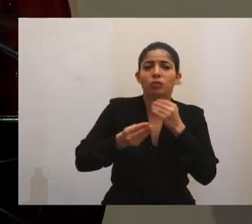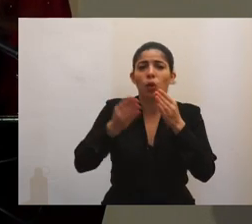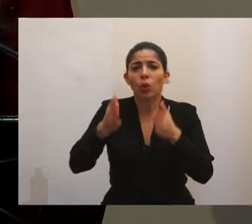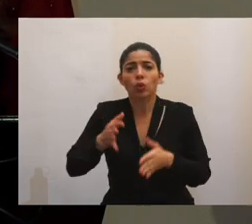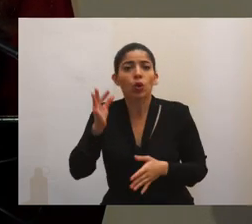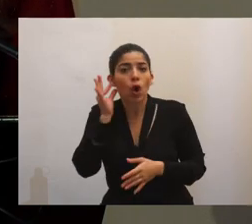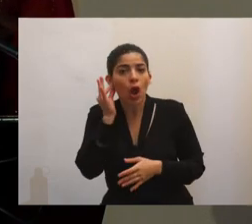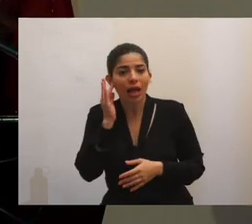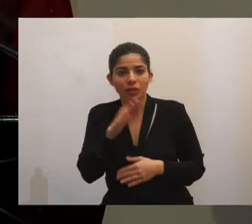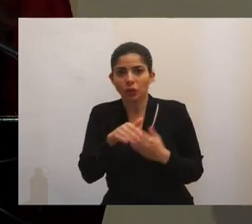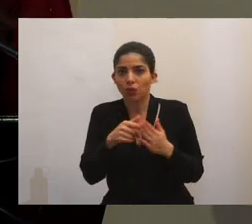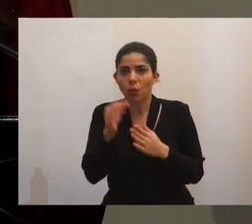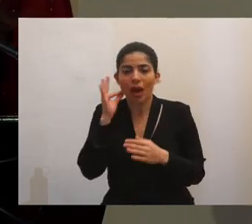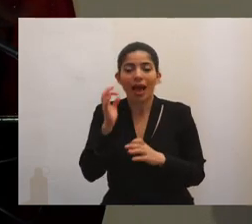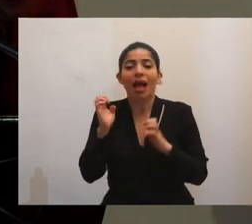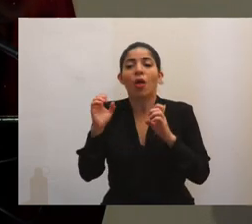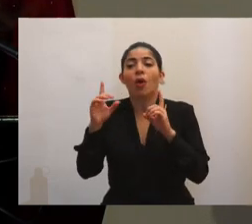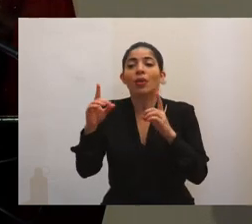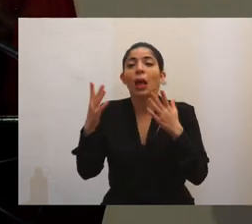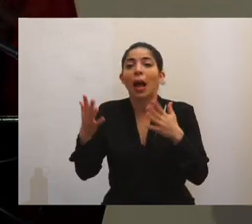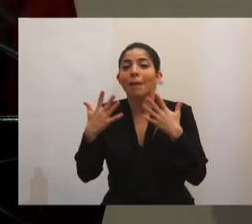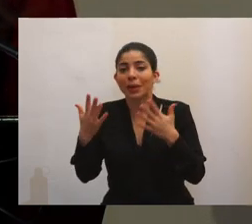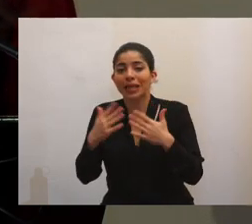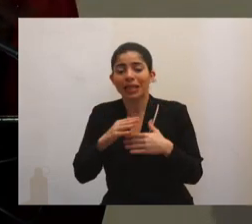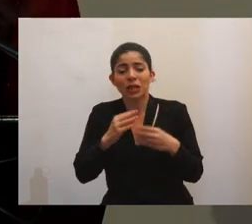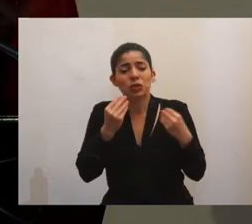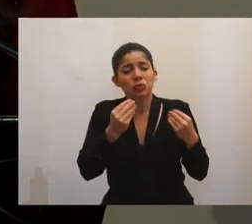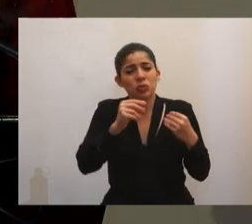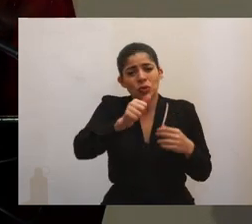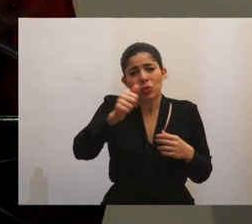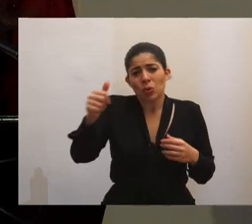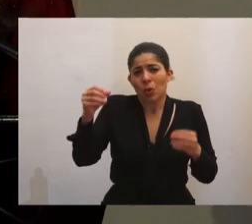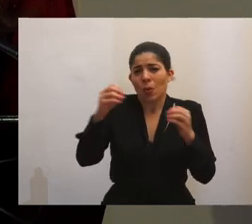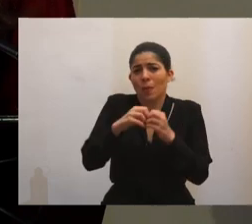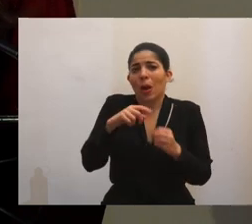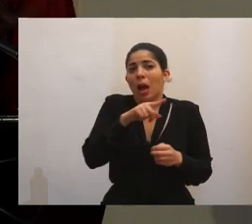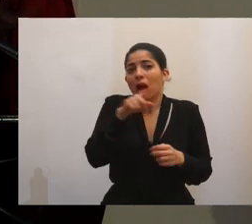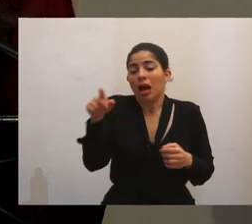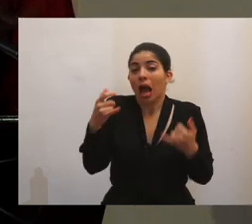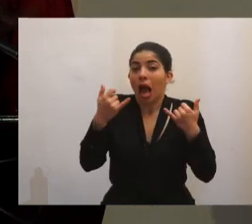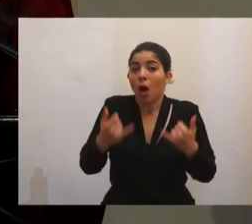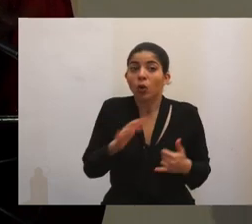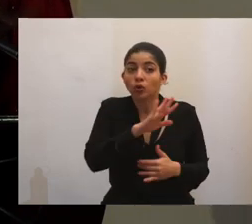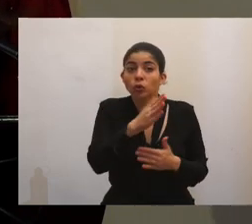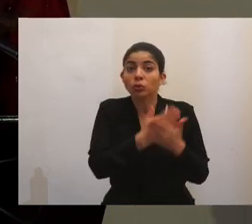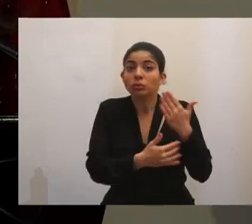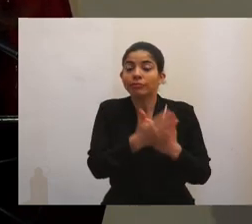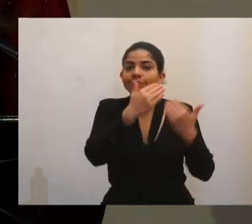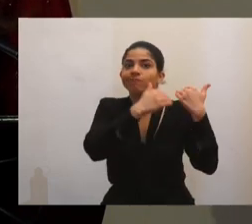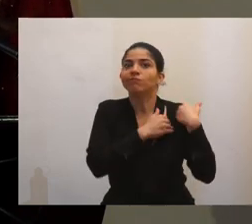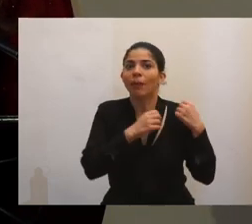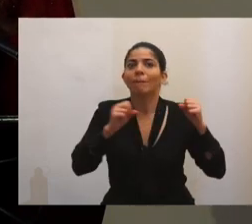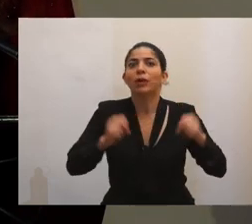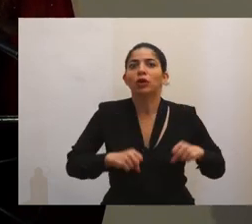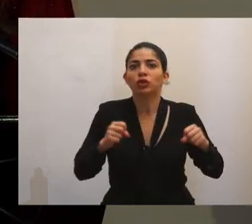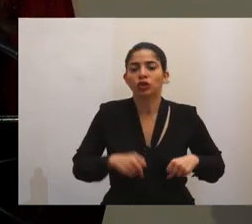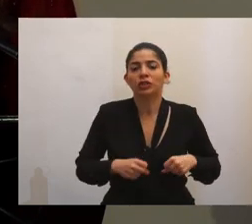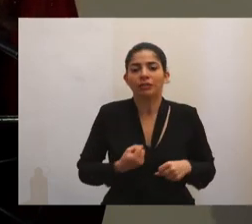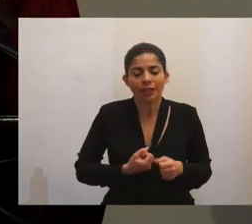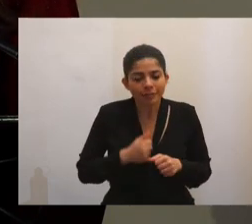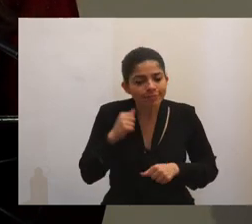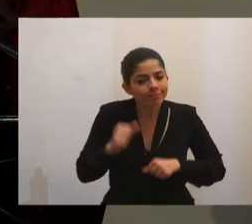productoras, educadoras ambientales y muchas más que tienen hoy en sus manos la posibilidad de